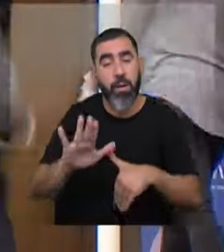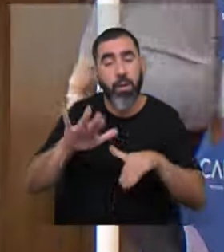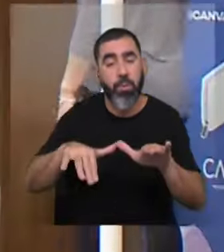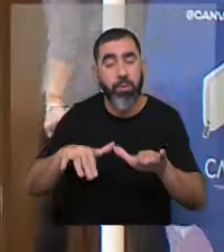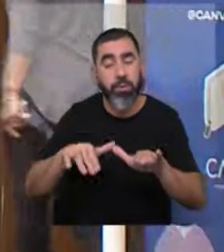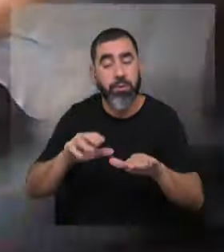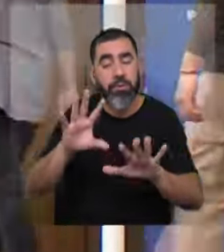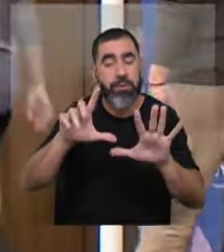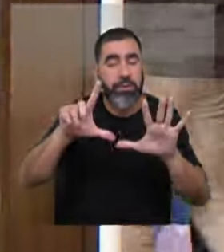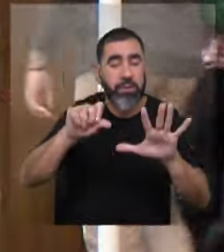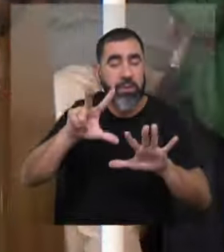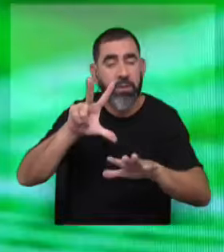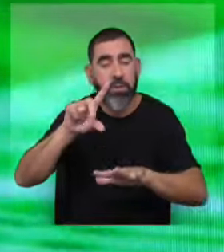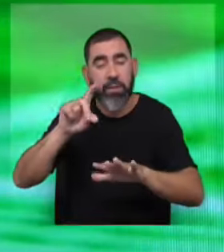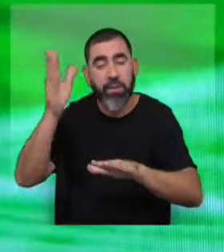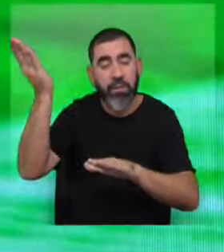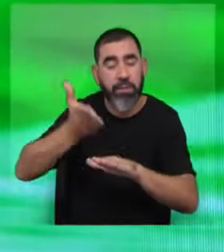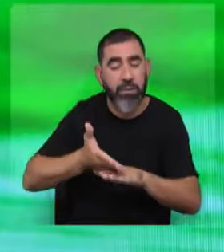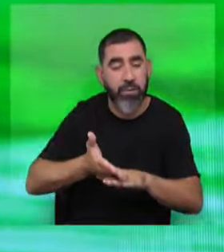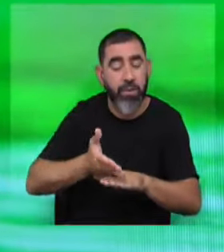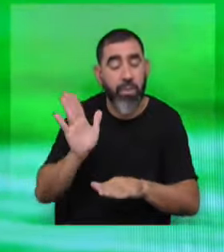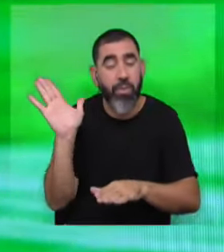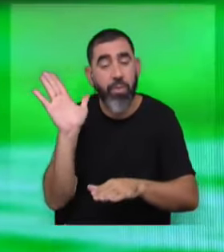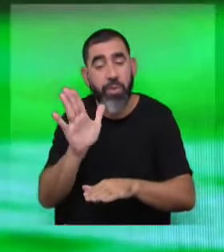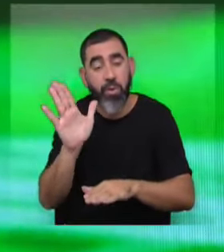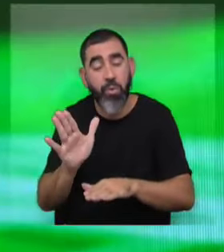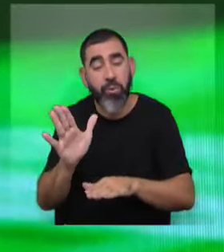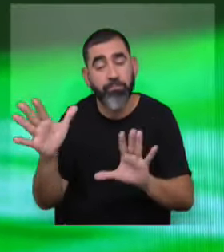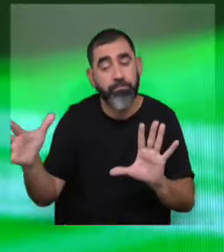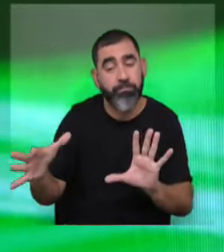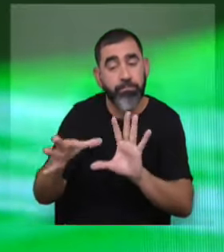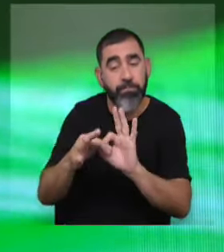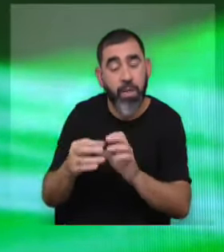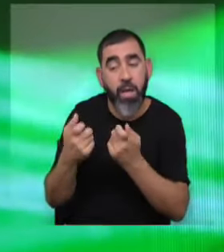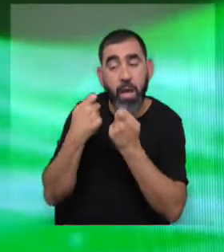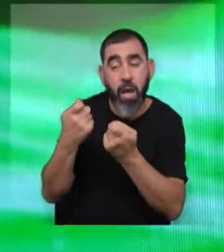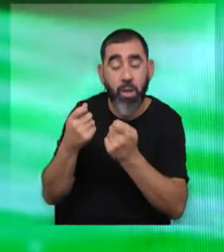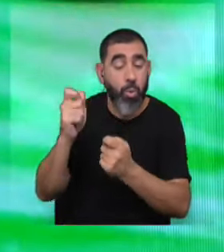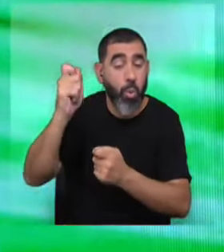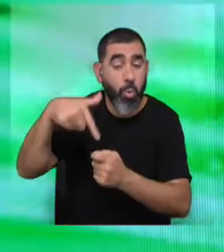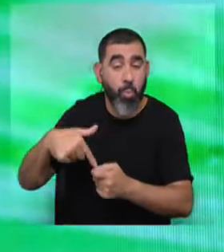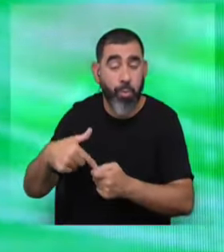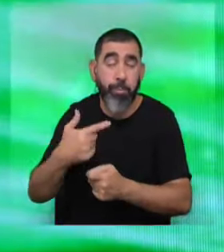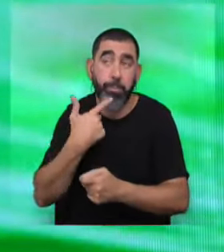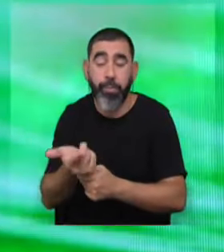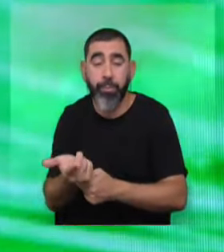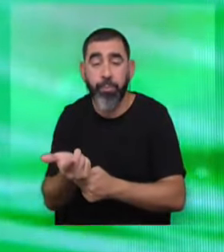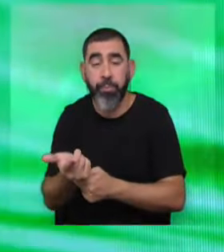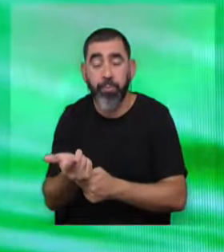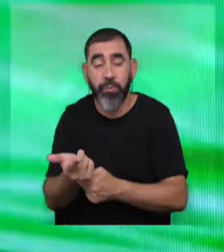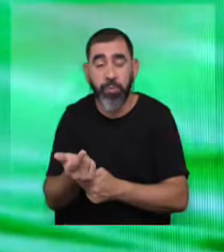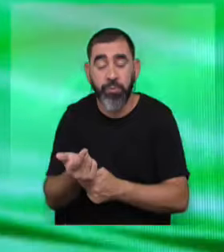del 70-80% de esa deuda está causada o está relacionada directamente a gastos corrientes, es decir, al